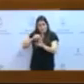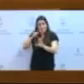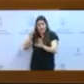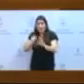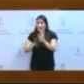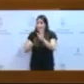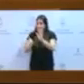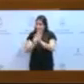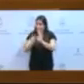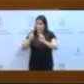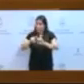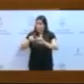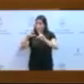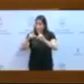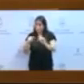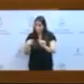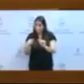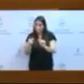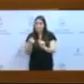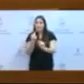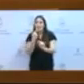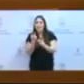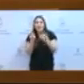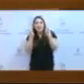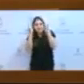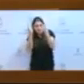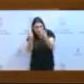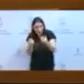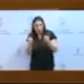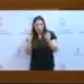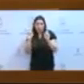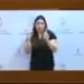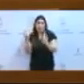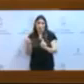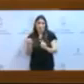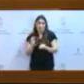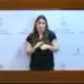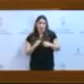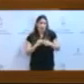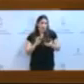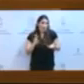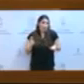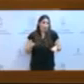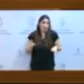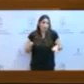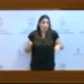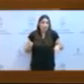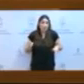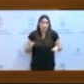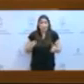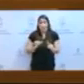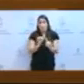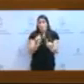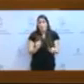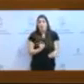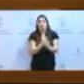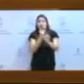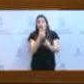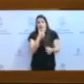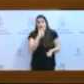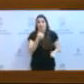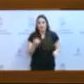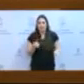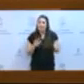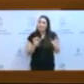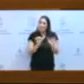decreto del Principado de Asturias, ya recoge ese esfuerzo educativo. Para nuestro grupo sería mucho más fácil criticar el modelo, pero es que el modelo